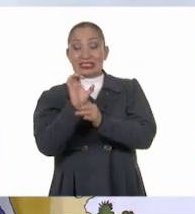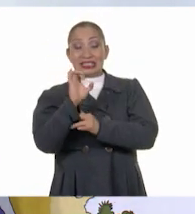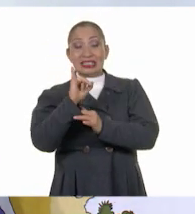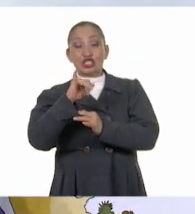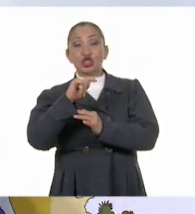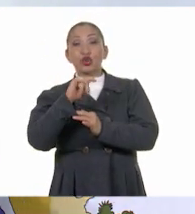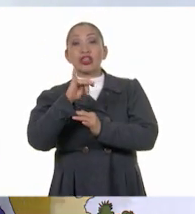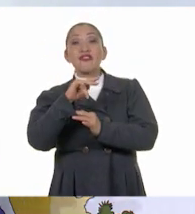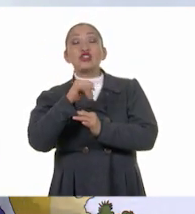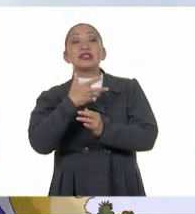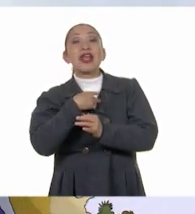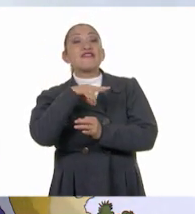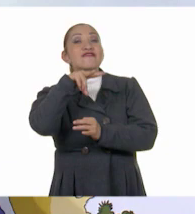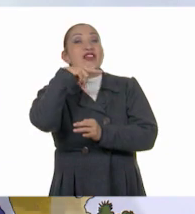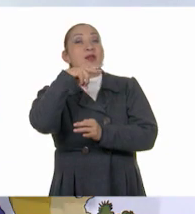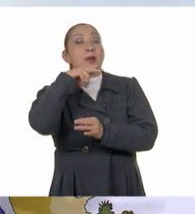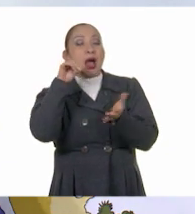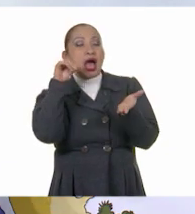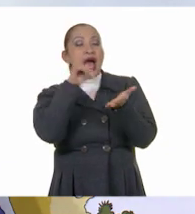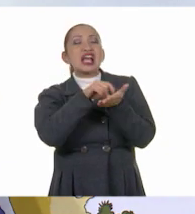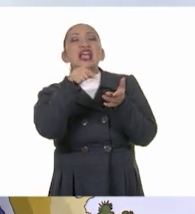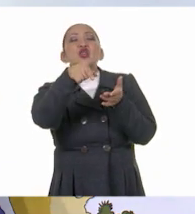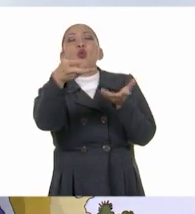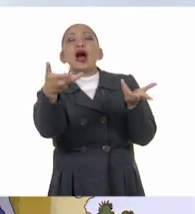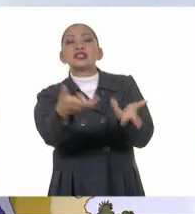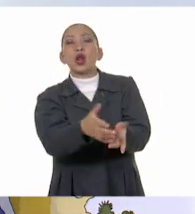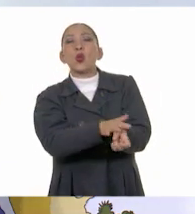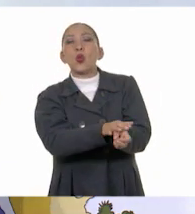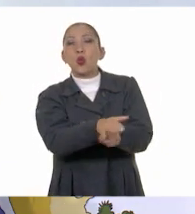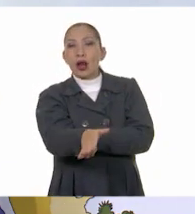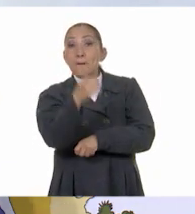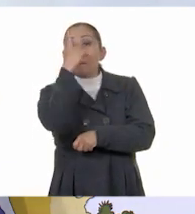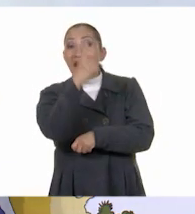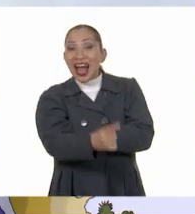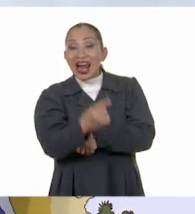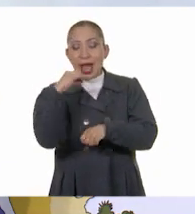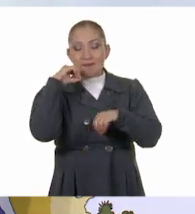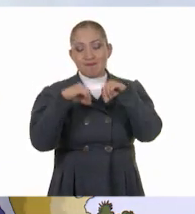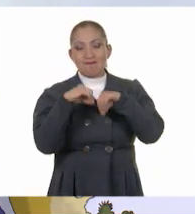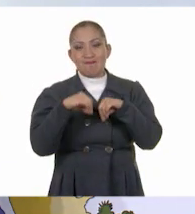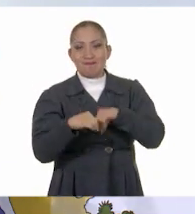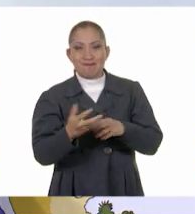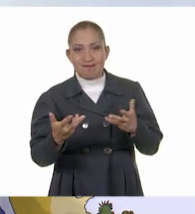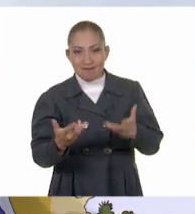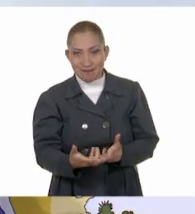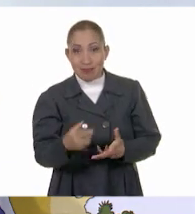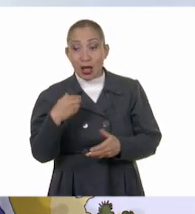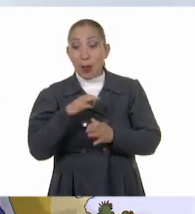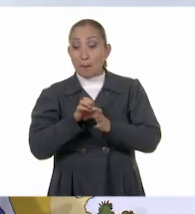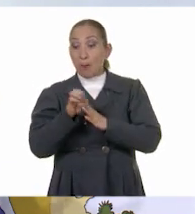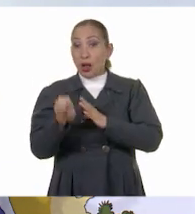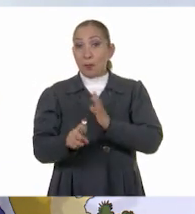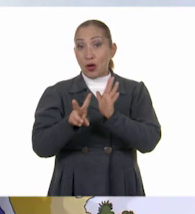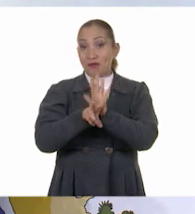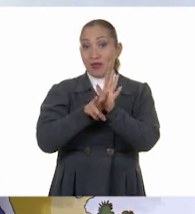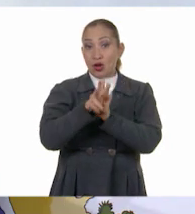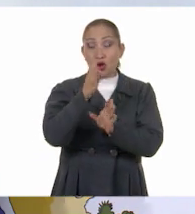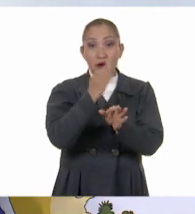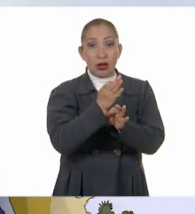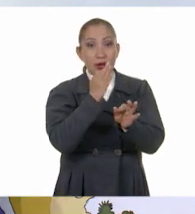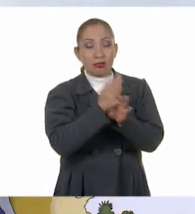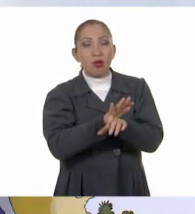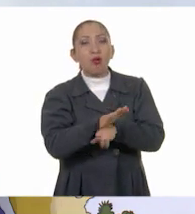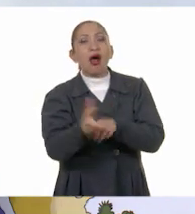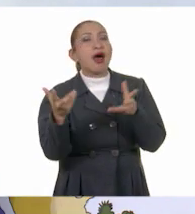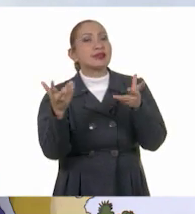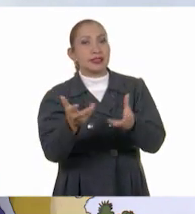tener verbos porque nos van a decir qué es lo que tenemos que hacer para lograr nuestro objetivo. En el caso del video que estamos viendo, ¿qué